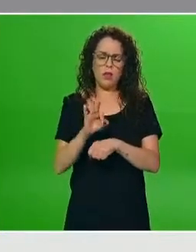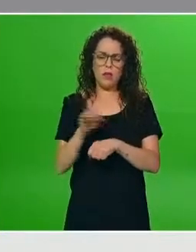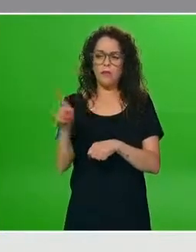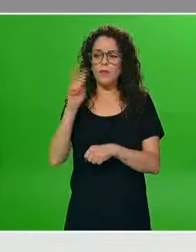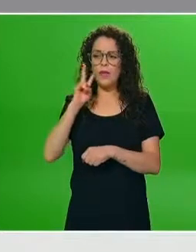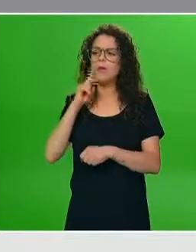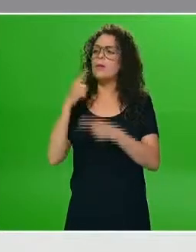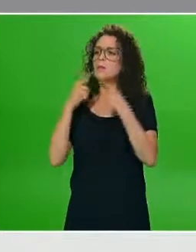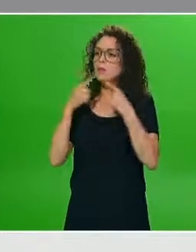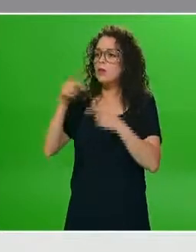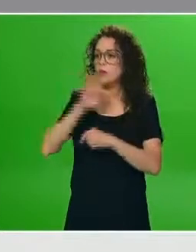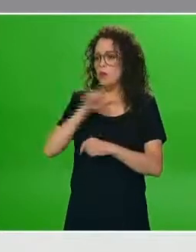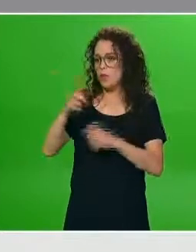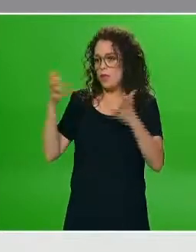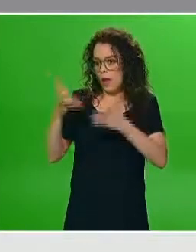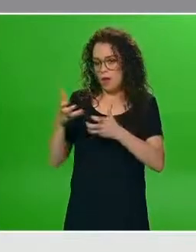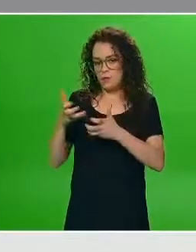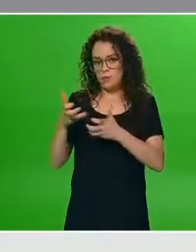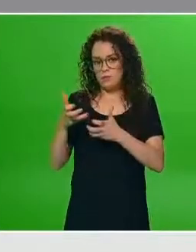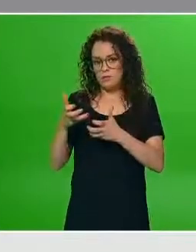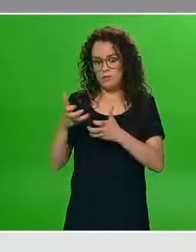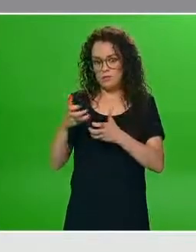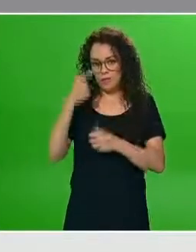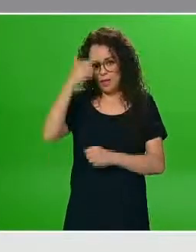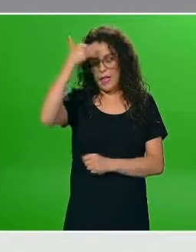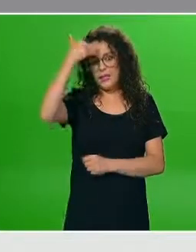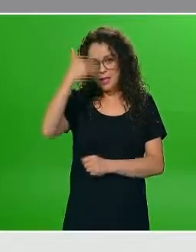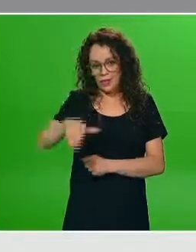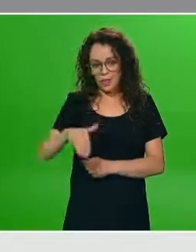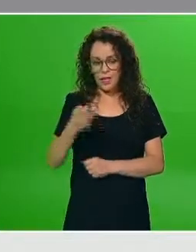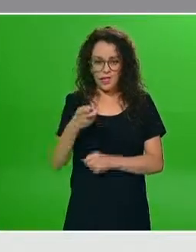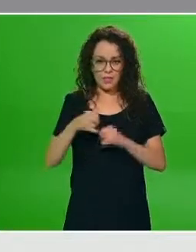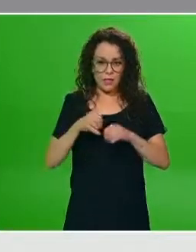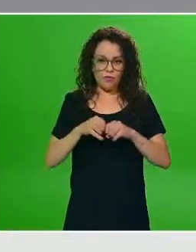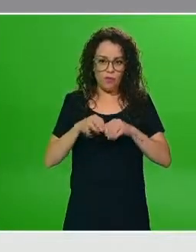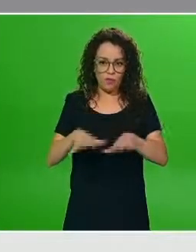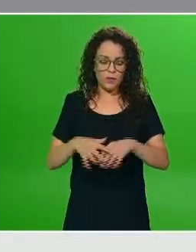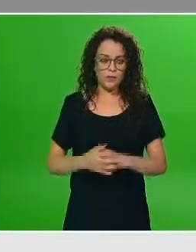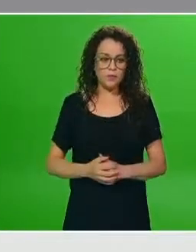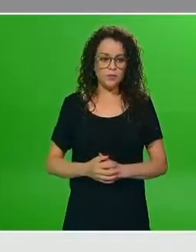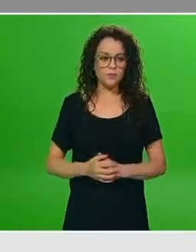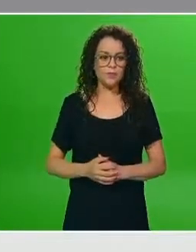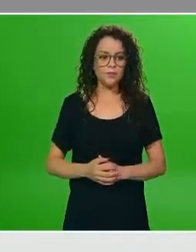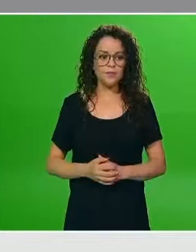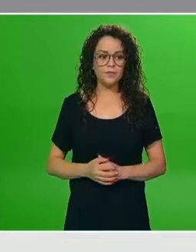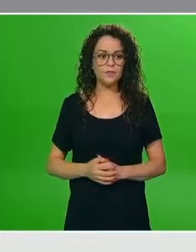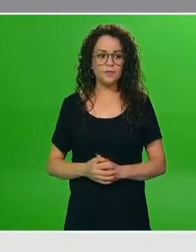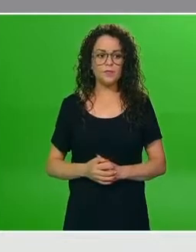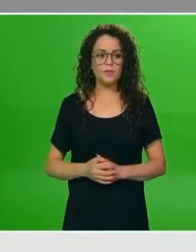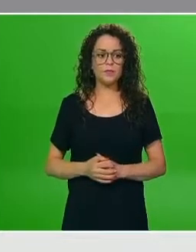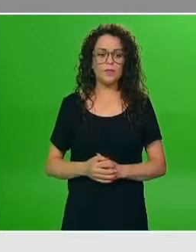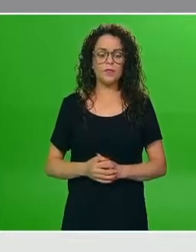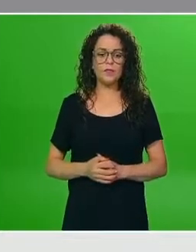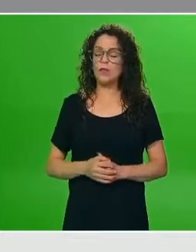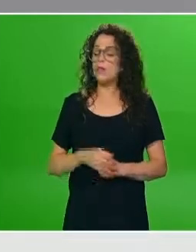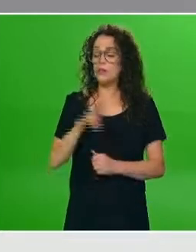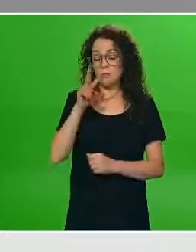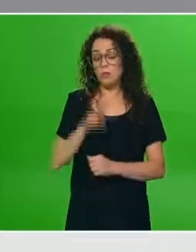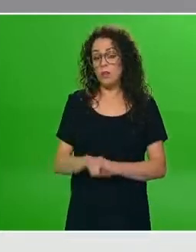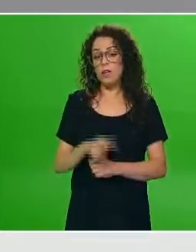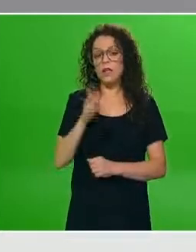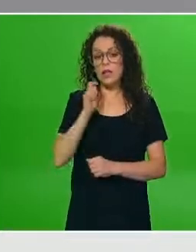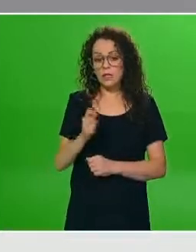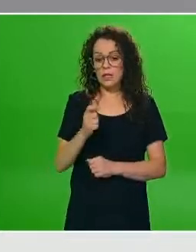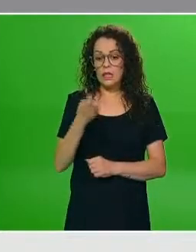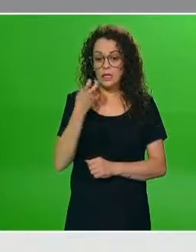lineamientos, al diagnóstico. Creo que también una de las cosas que hemos insistido en la importancia de esta